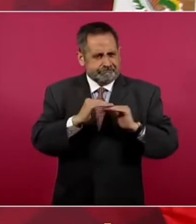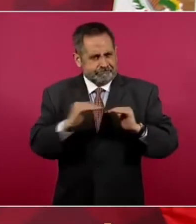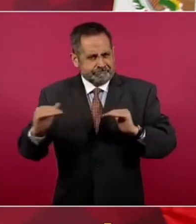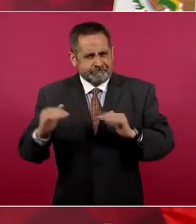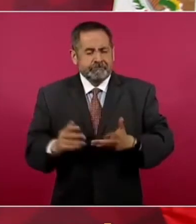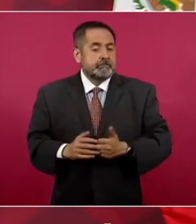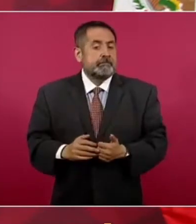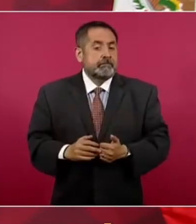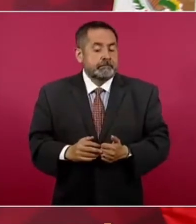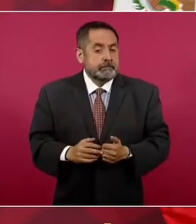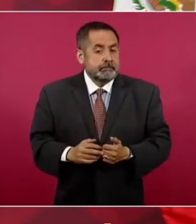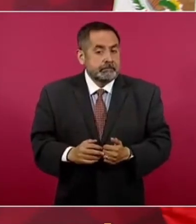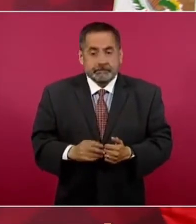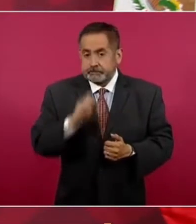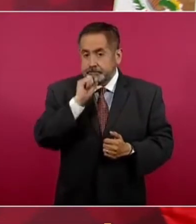porque incluso